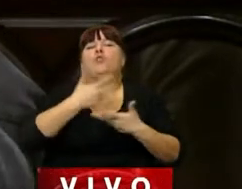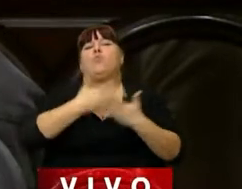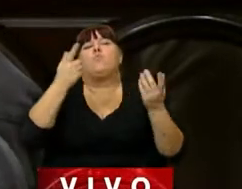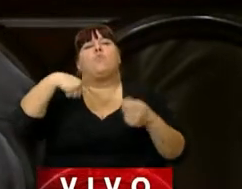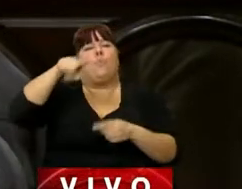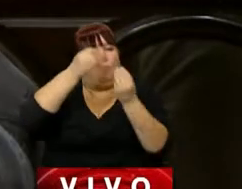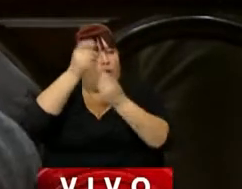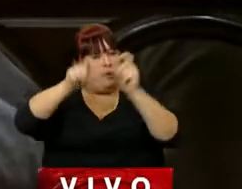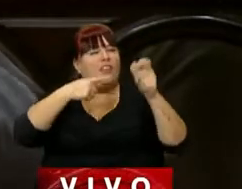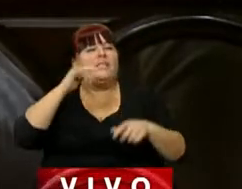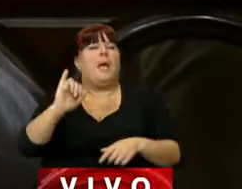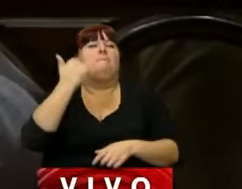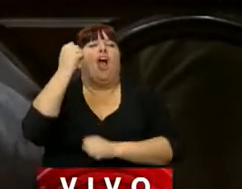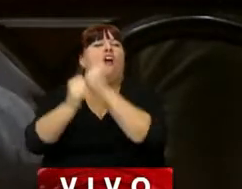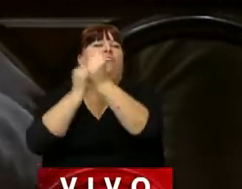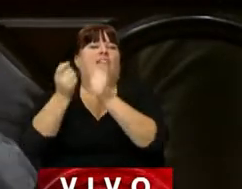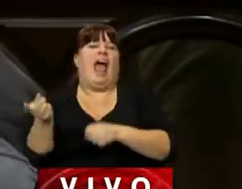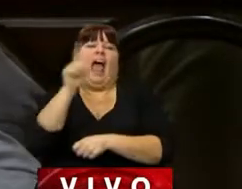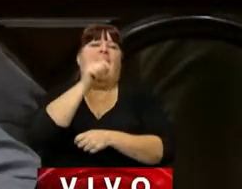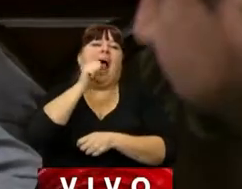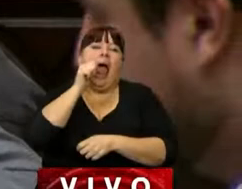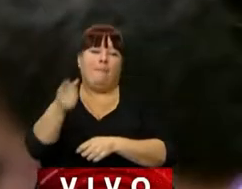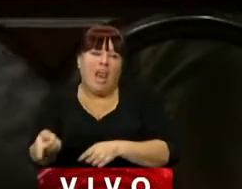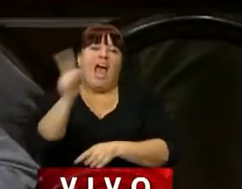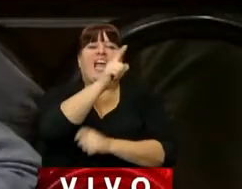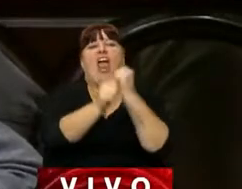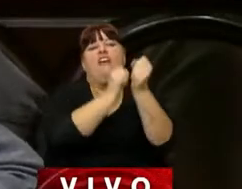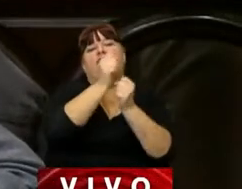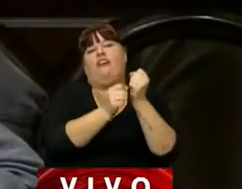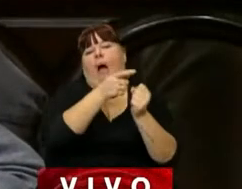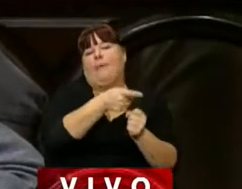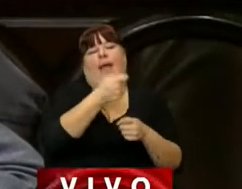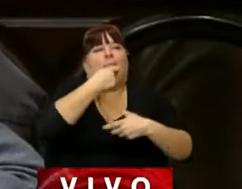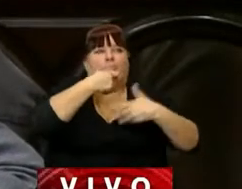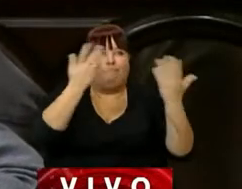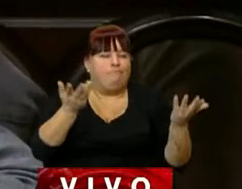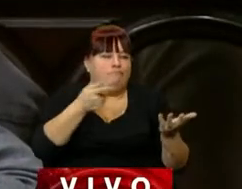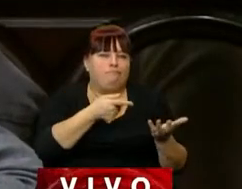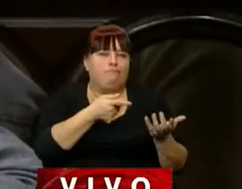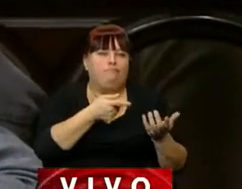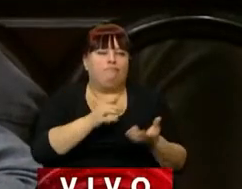muchos que decían que era mejor fabricar caramelos que fabricar, por ejemplo,